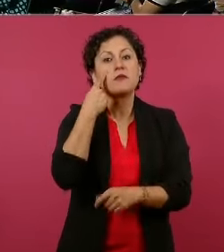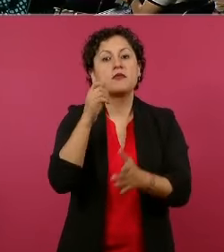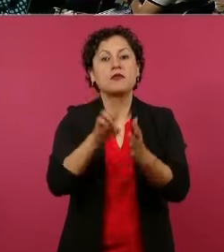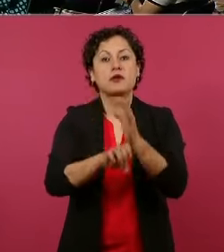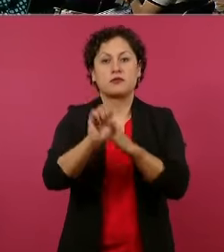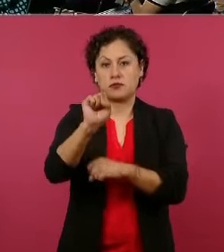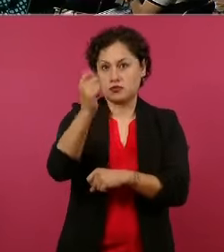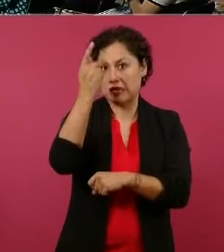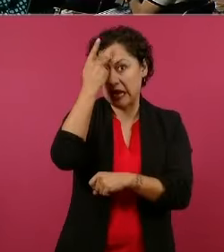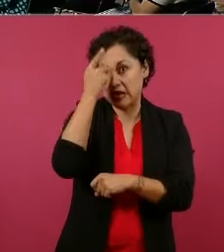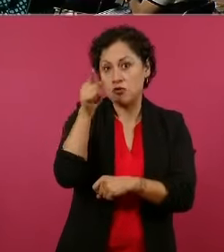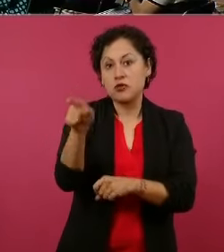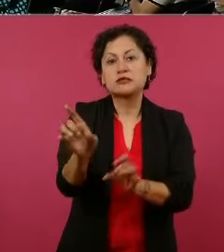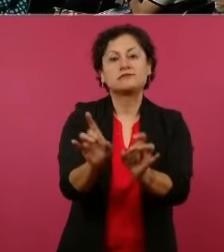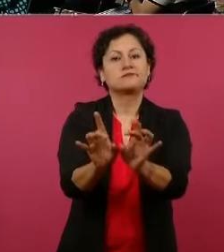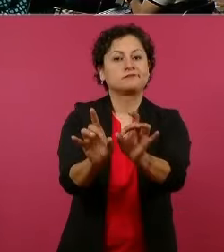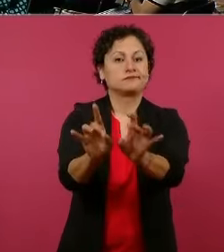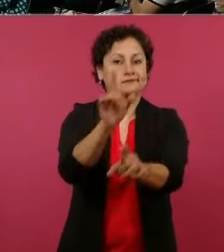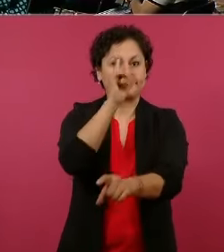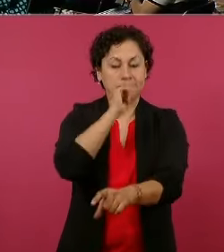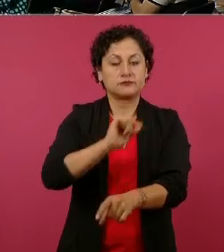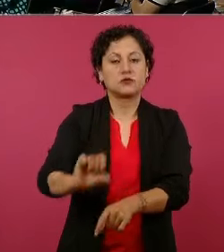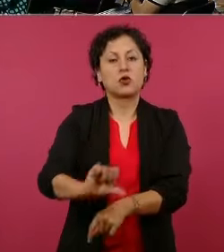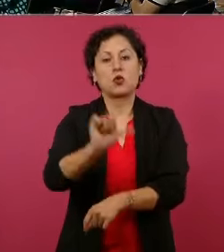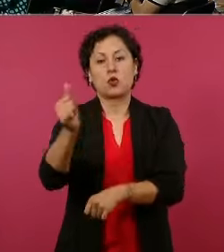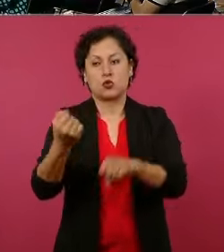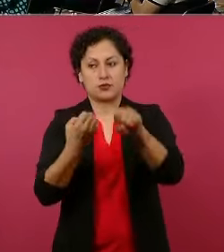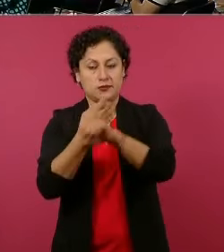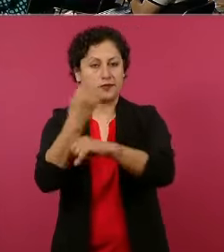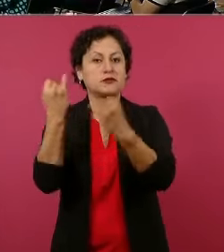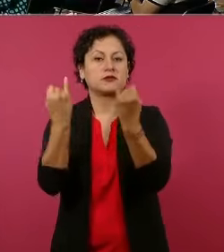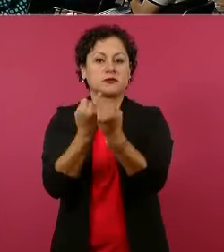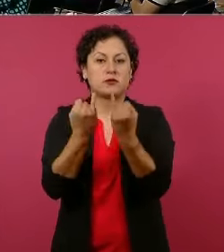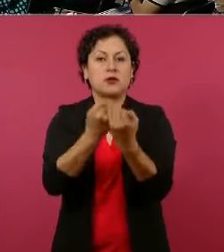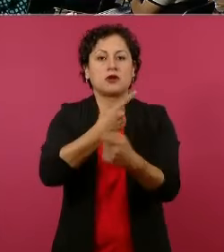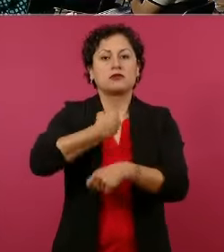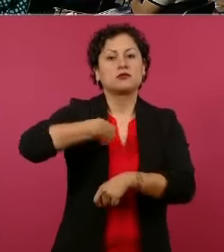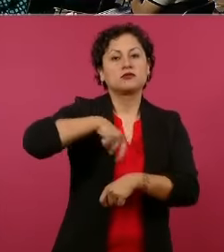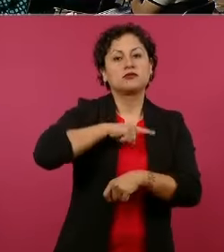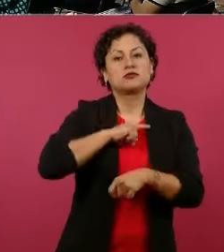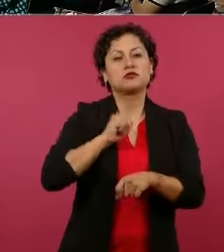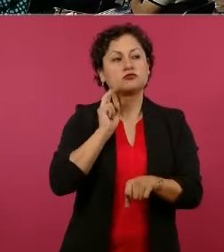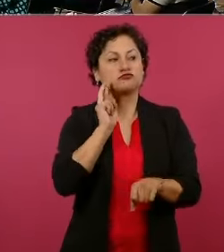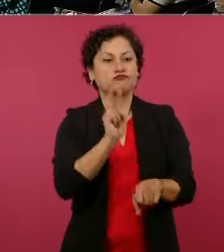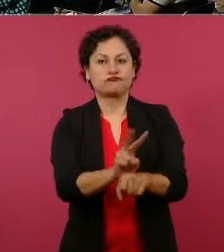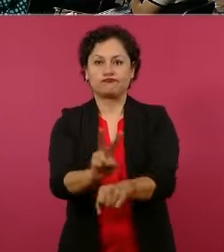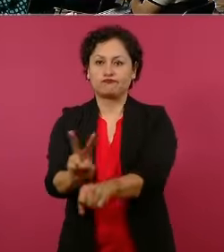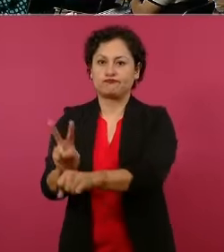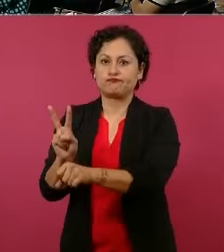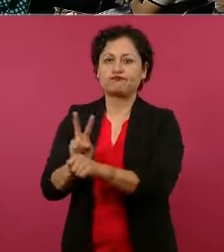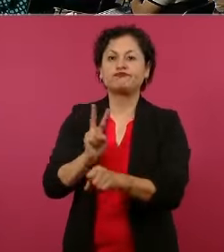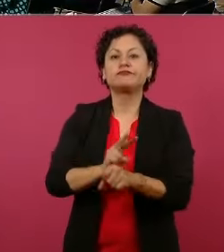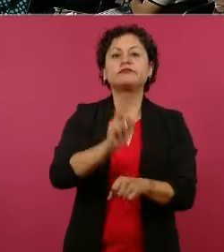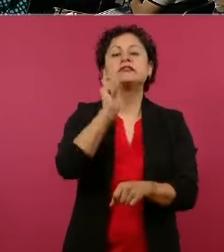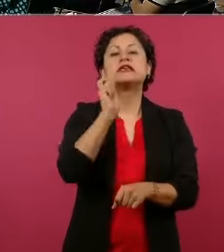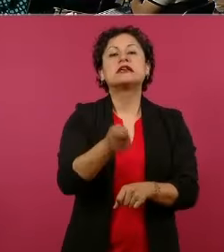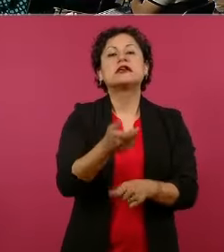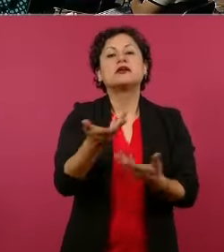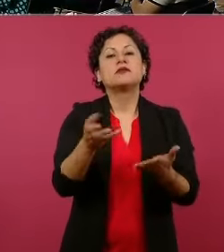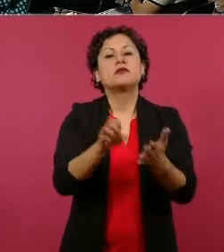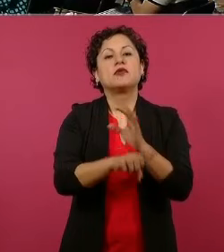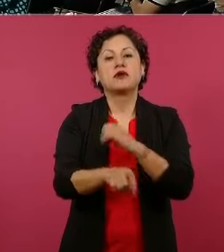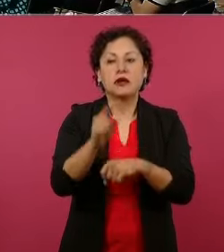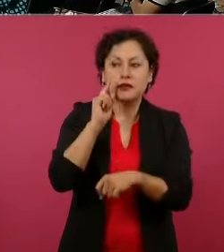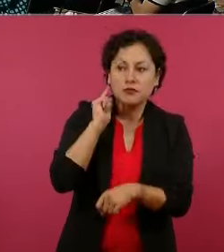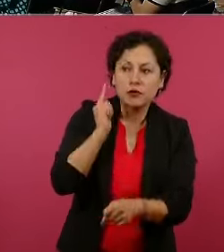casos aislados en otras entidades tenemos un sistema de vigilancia donde nos permiten tener no solamente los casos casos